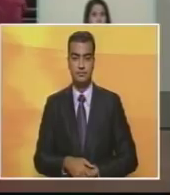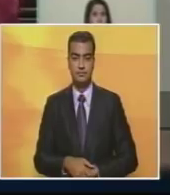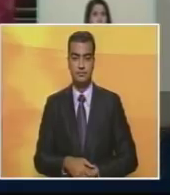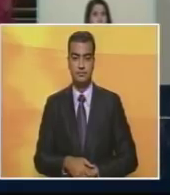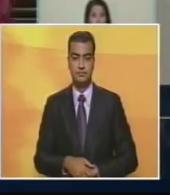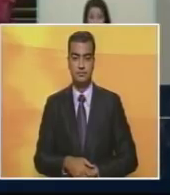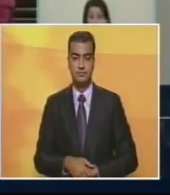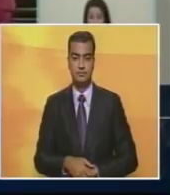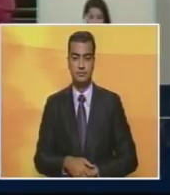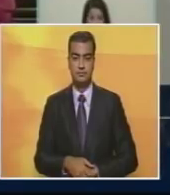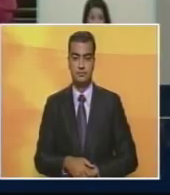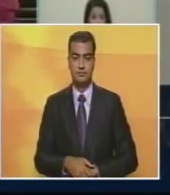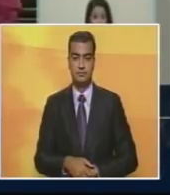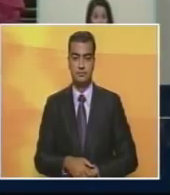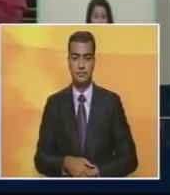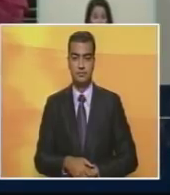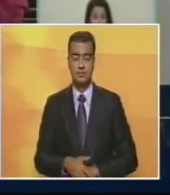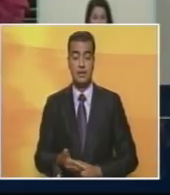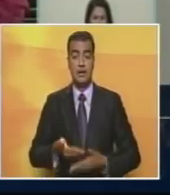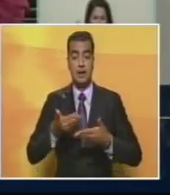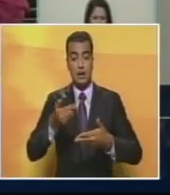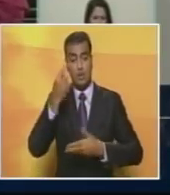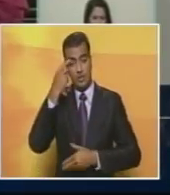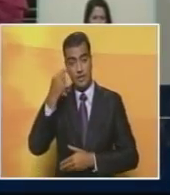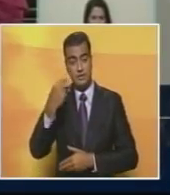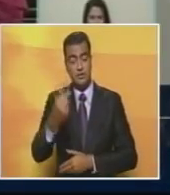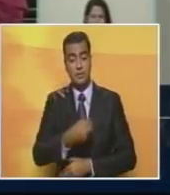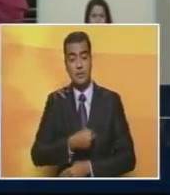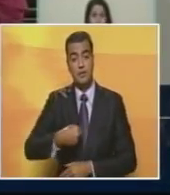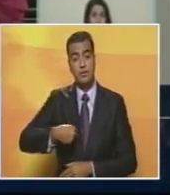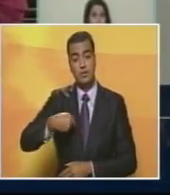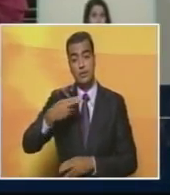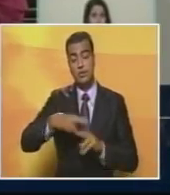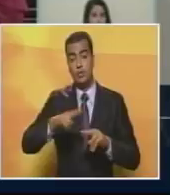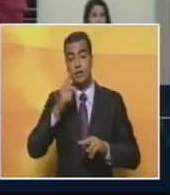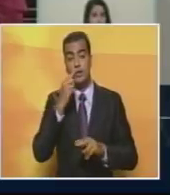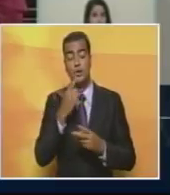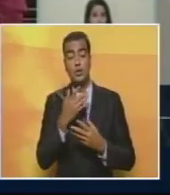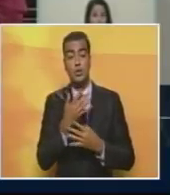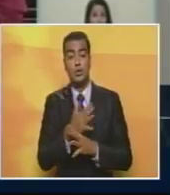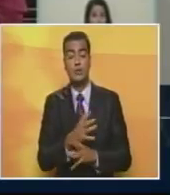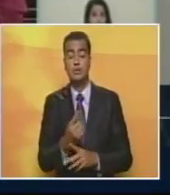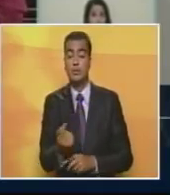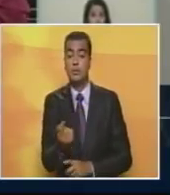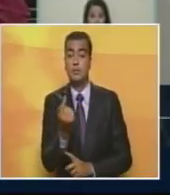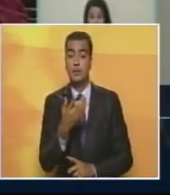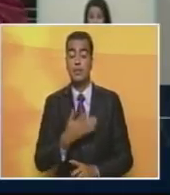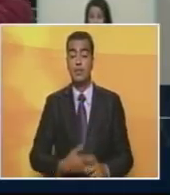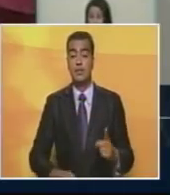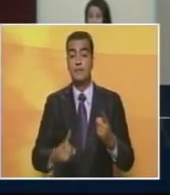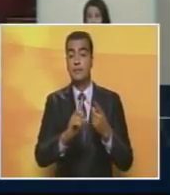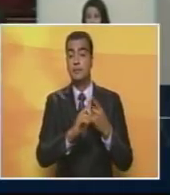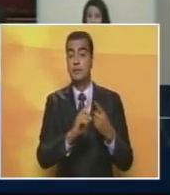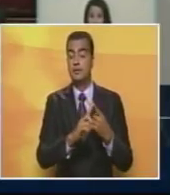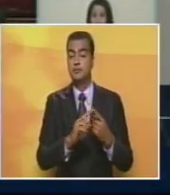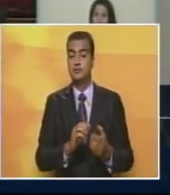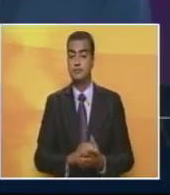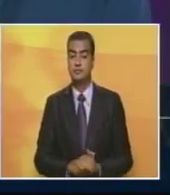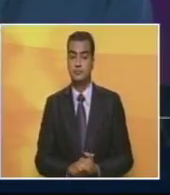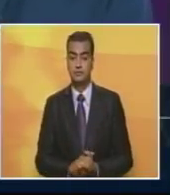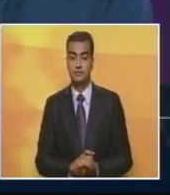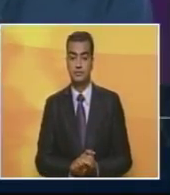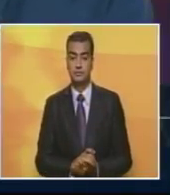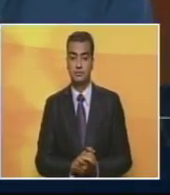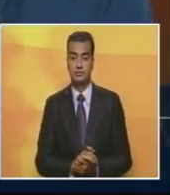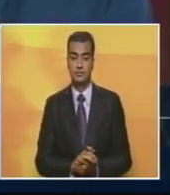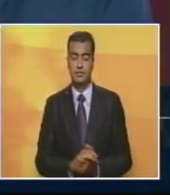regalo que es tradicional para nuestros niños y niñas, los juguetes, que son los primeros, están de primeros en el orden de prioridades, y